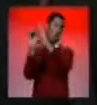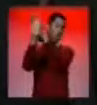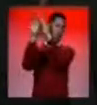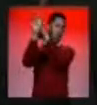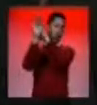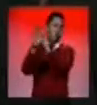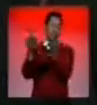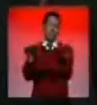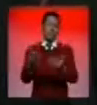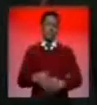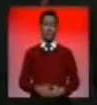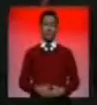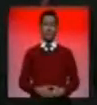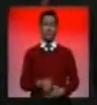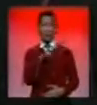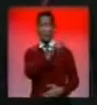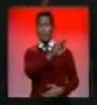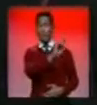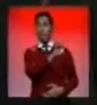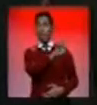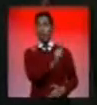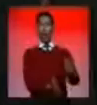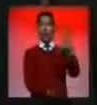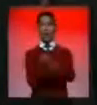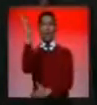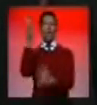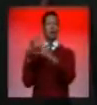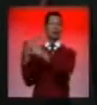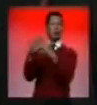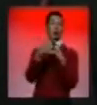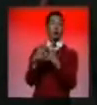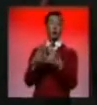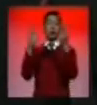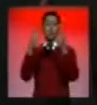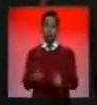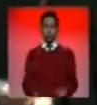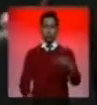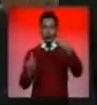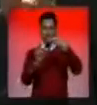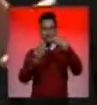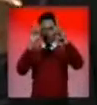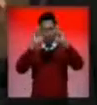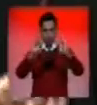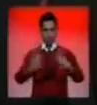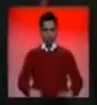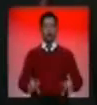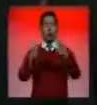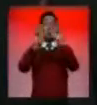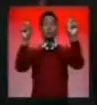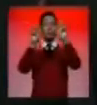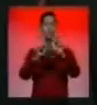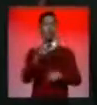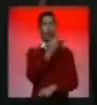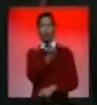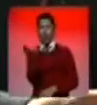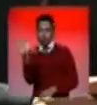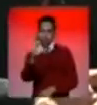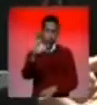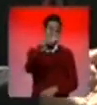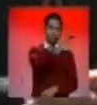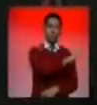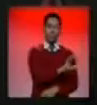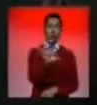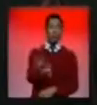señor Borel ya se encuentra en Estados Unidos. Y también, en base a esa investigación, buscando las empresas, etcétera, se